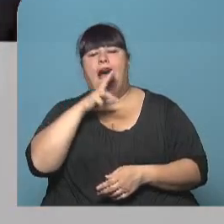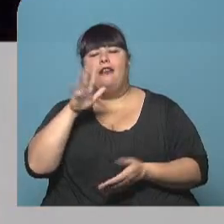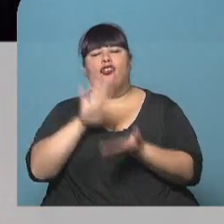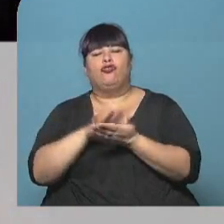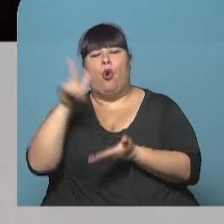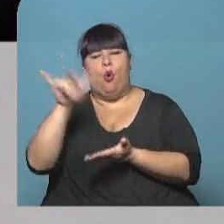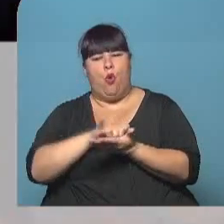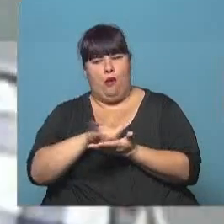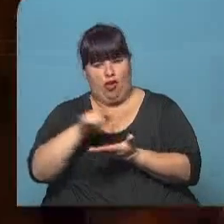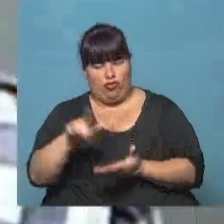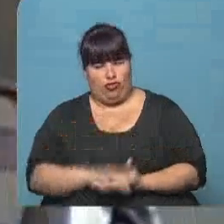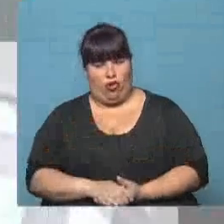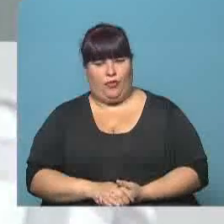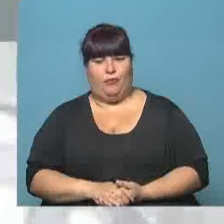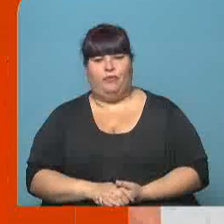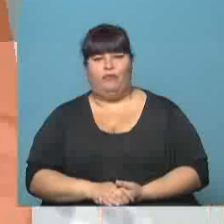de Nueva York.